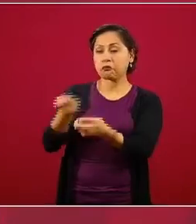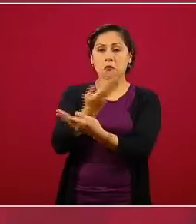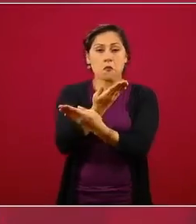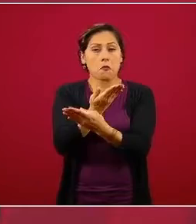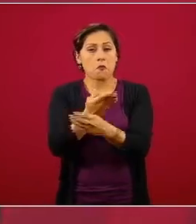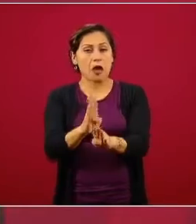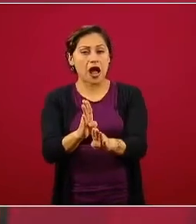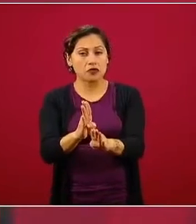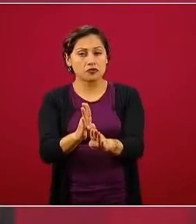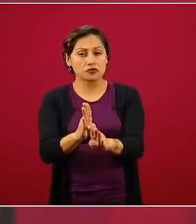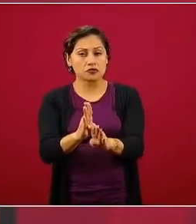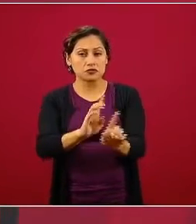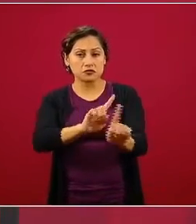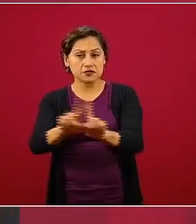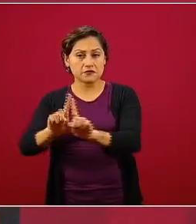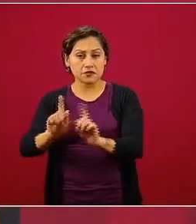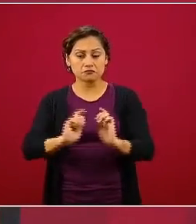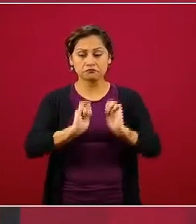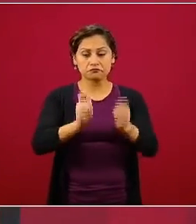a particulares